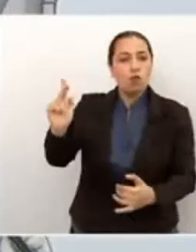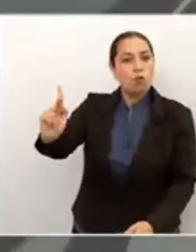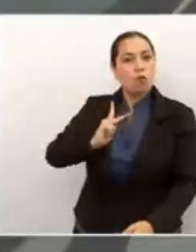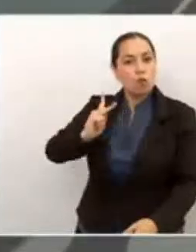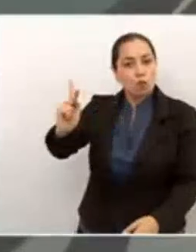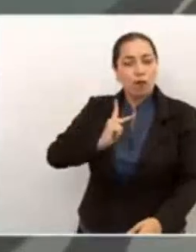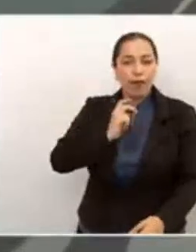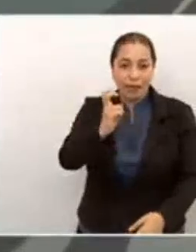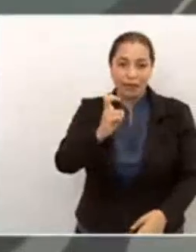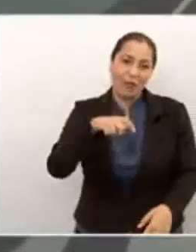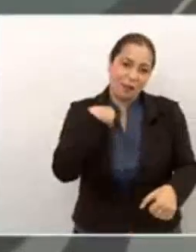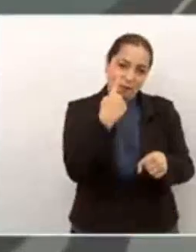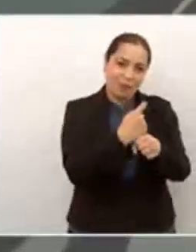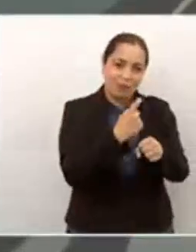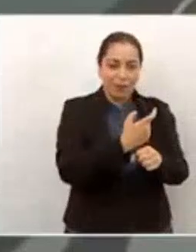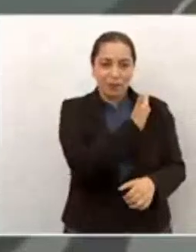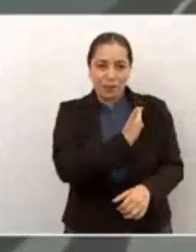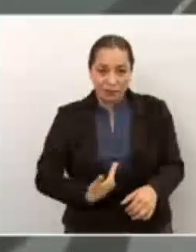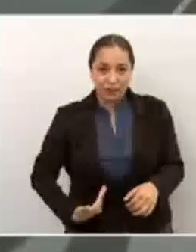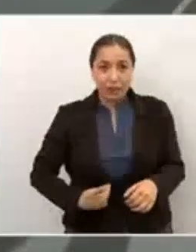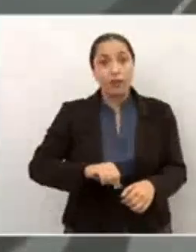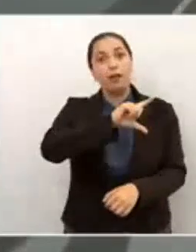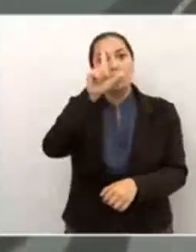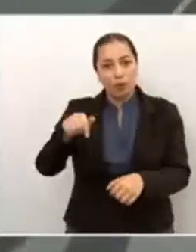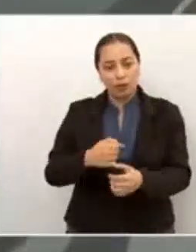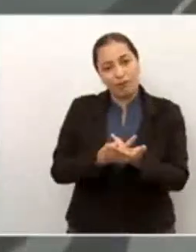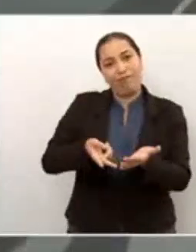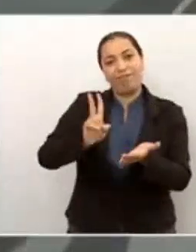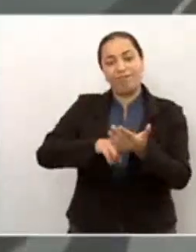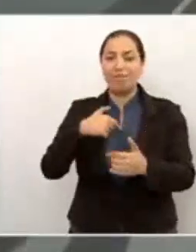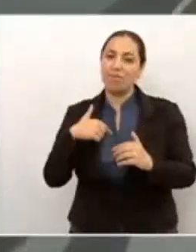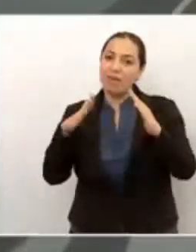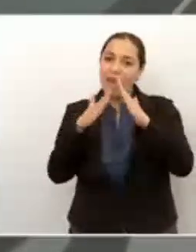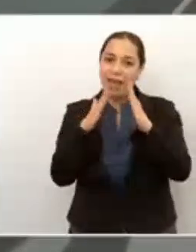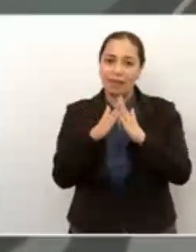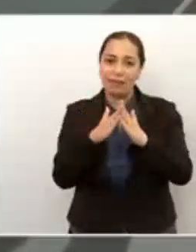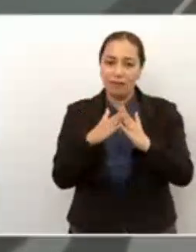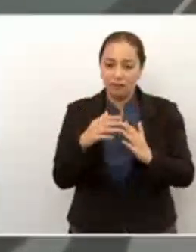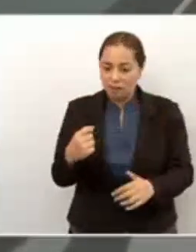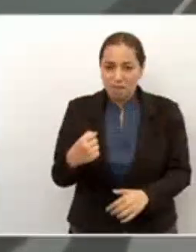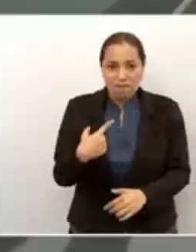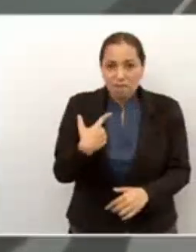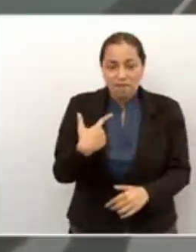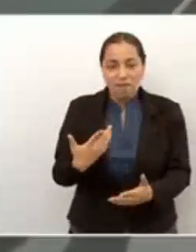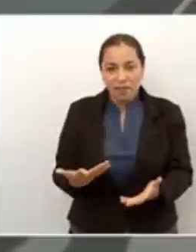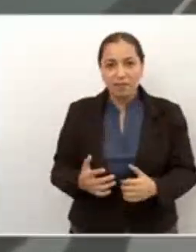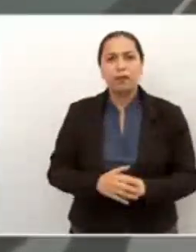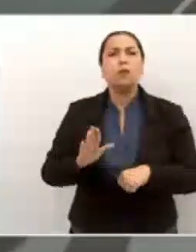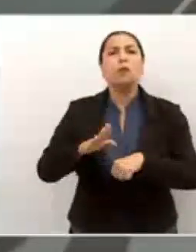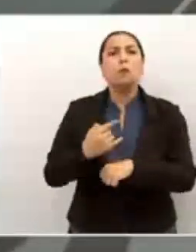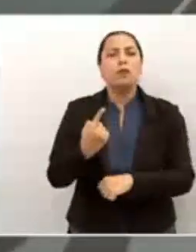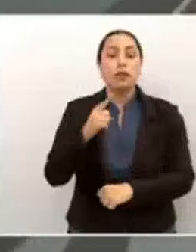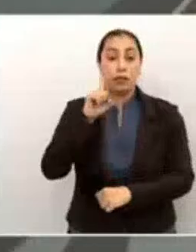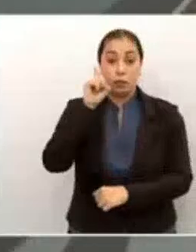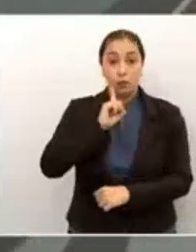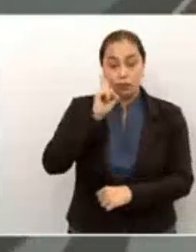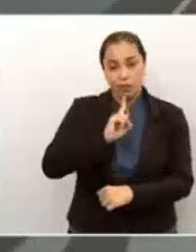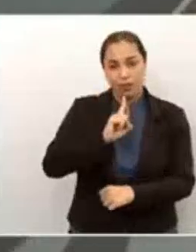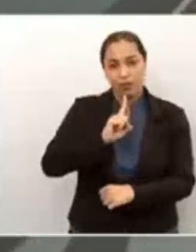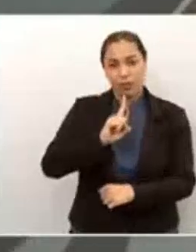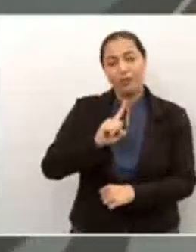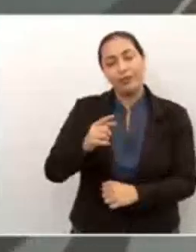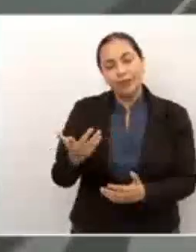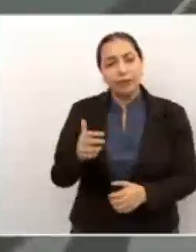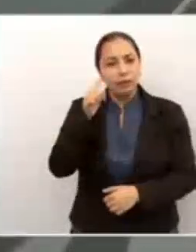en la presidencia y turno en la casa también, porque las mujeres hemos hecho una